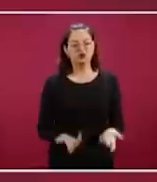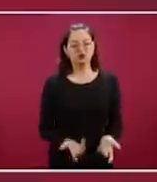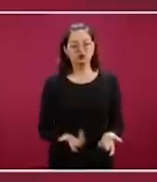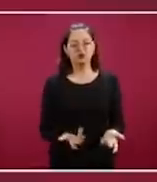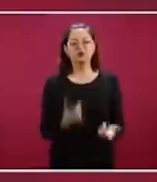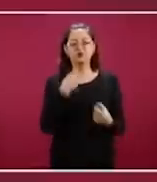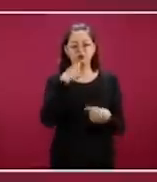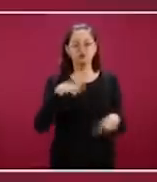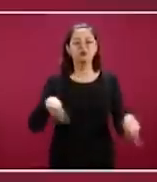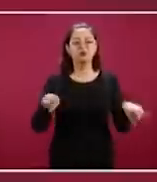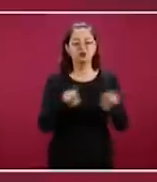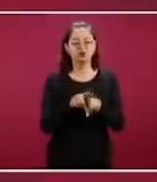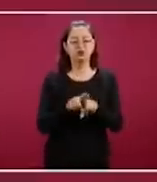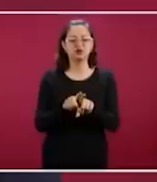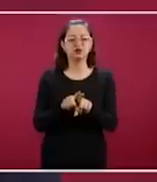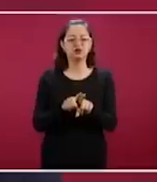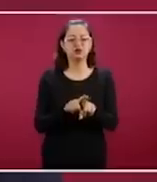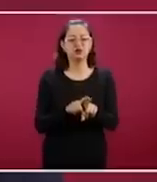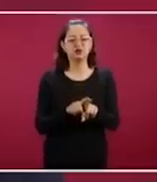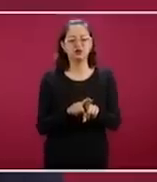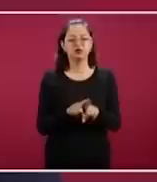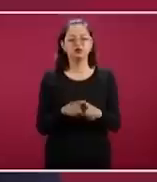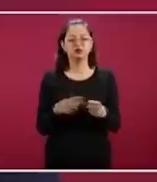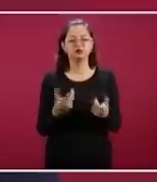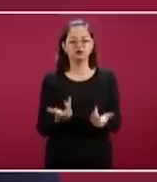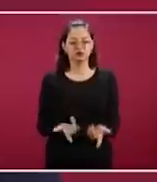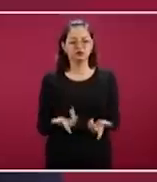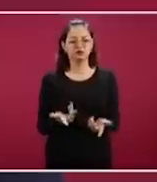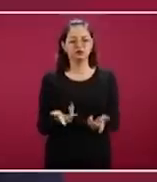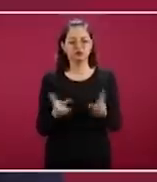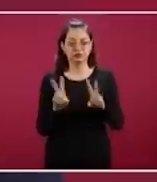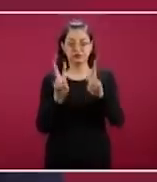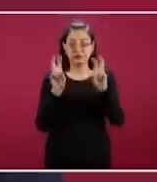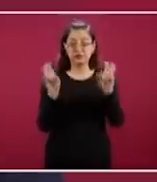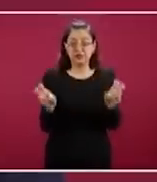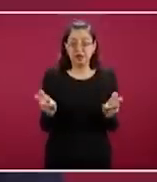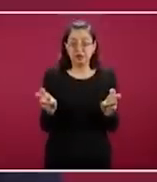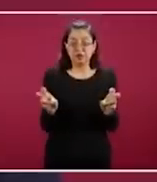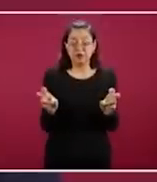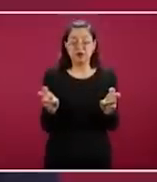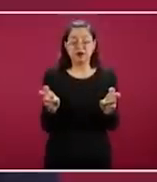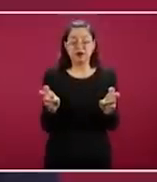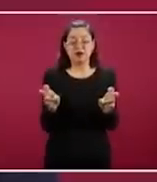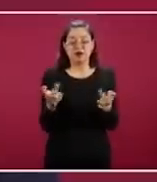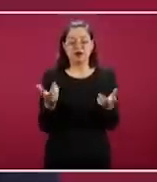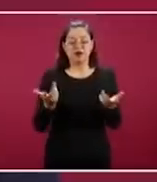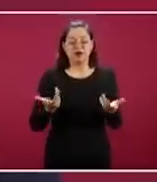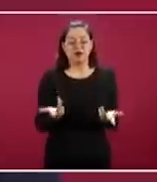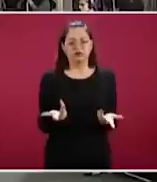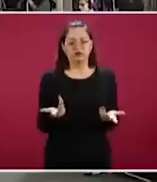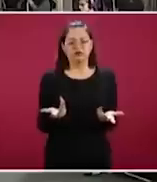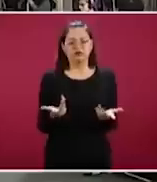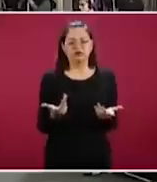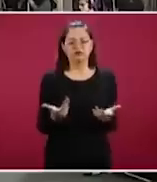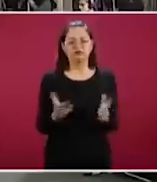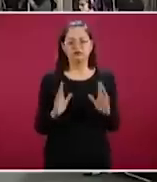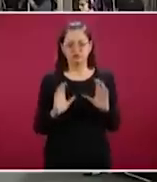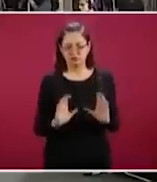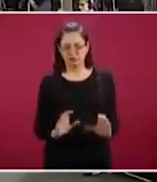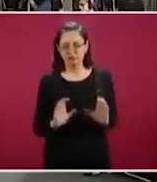y por mantener este asunto con el